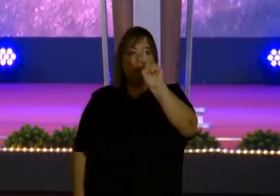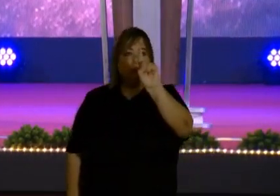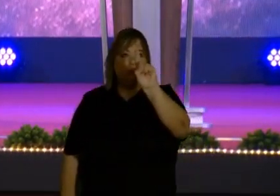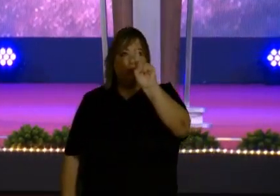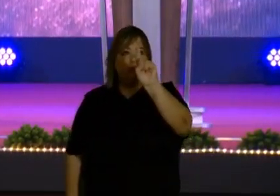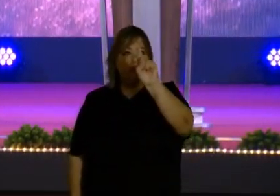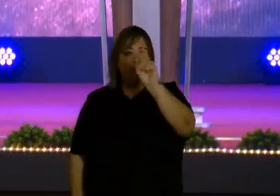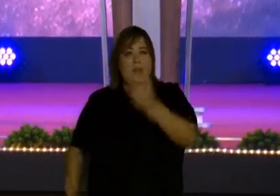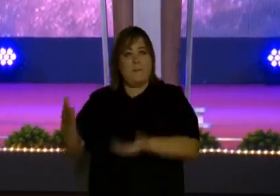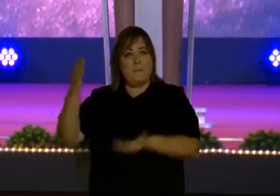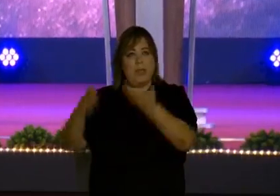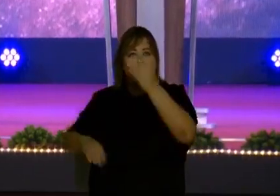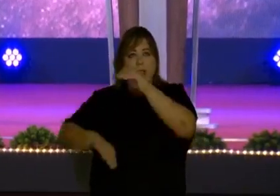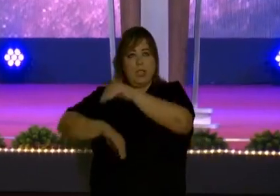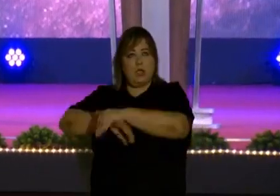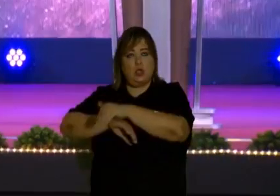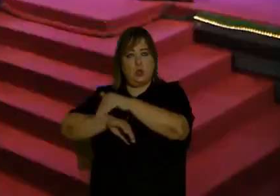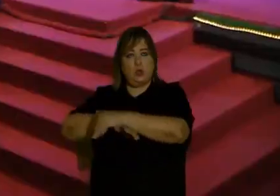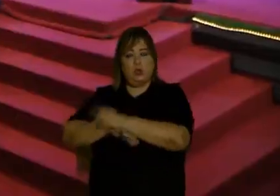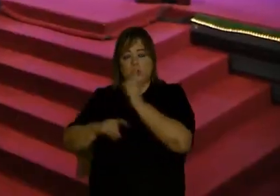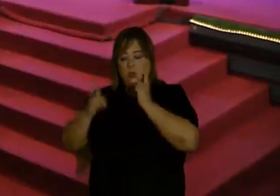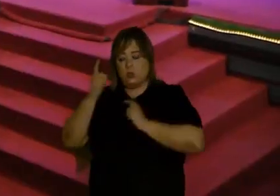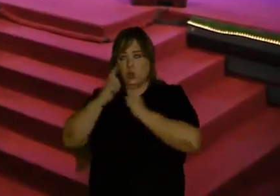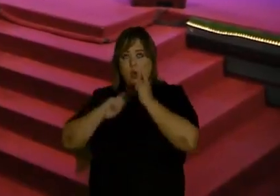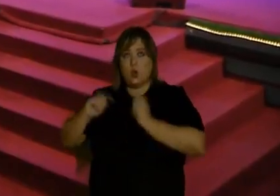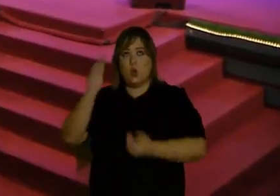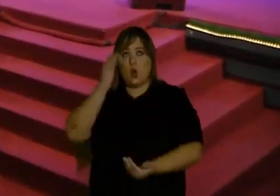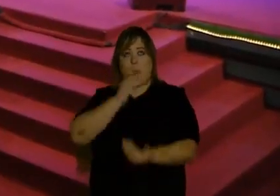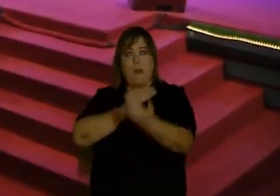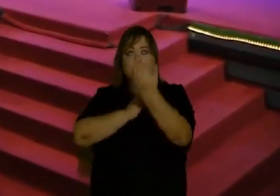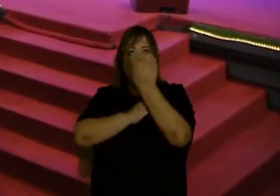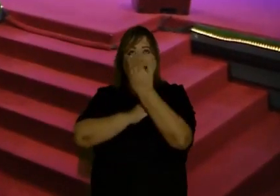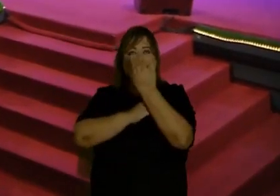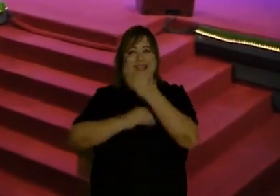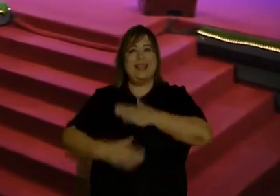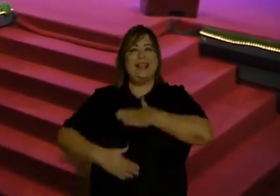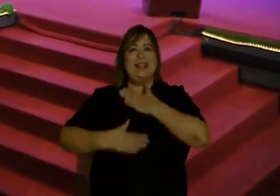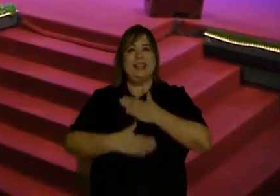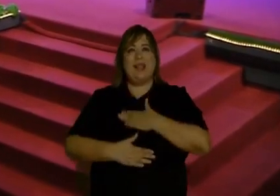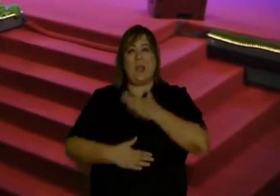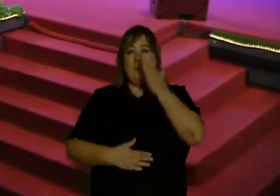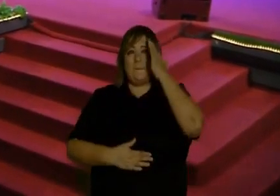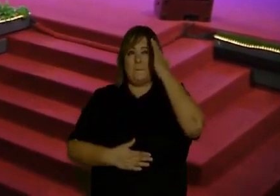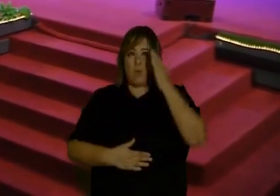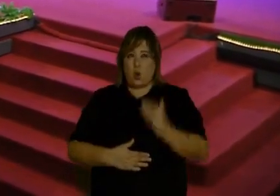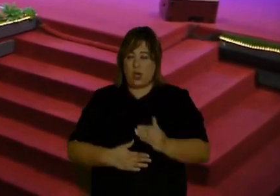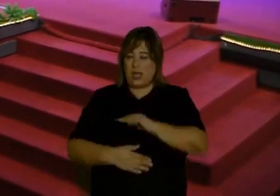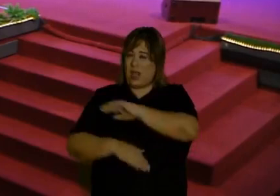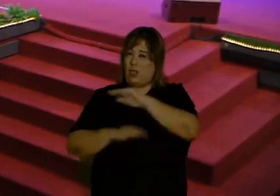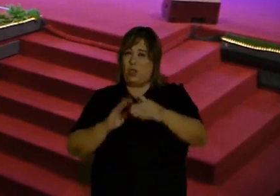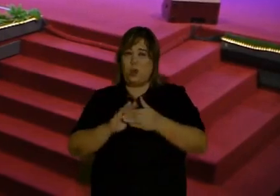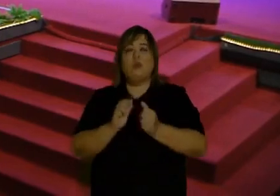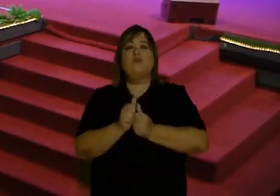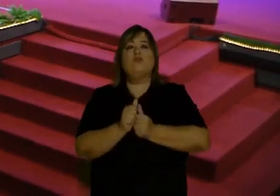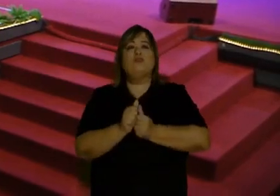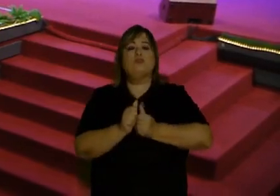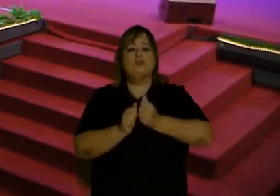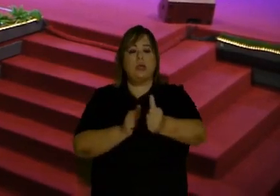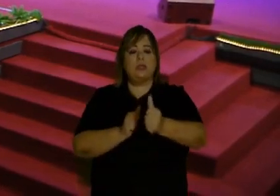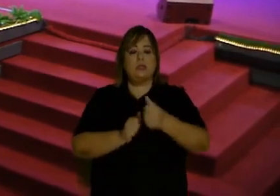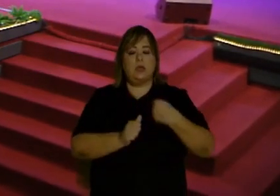noche habrá lloro, por la mañana habrá alegría. Todo va a pasar, todo es cíclico, todo va a pasar. My